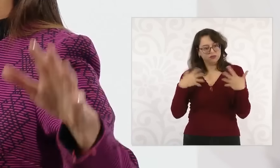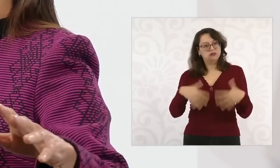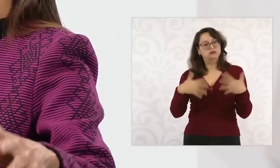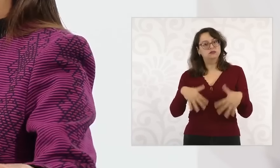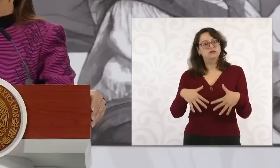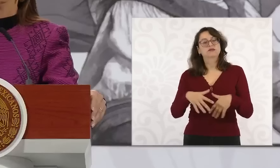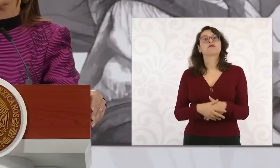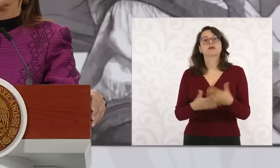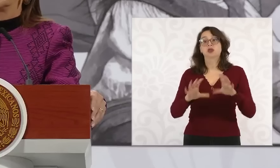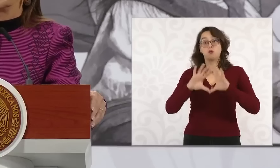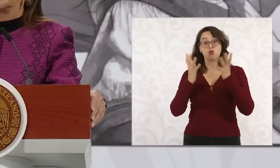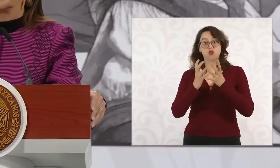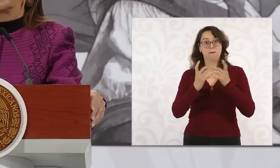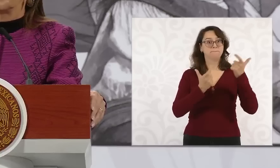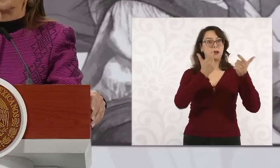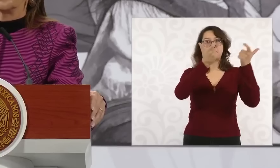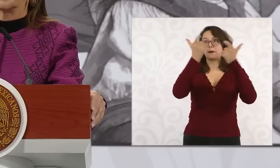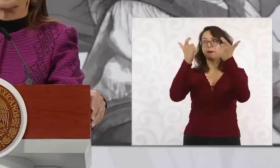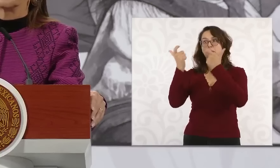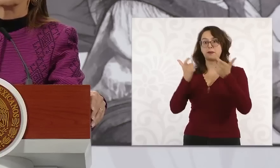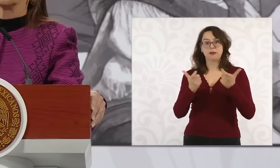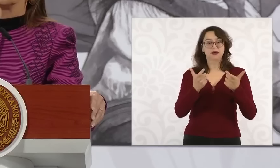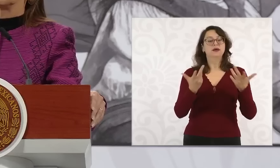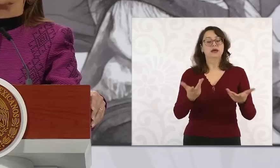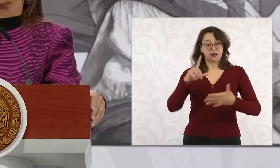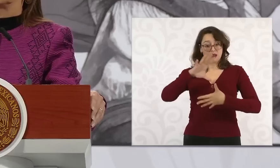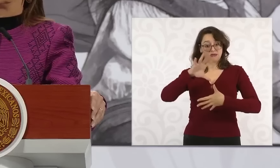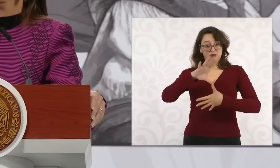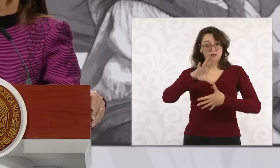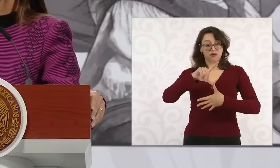mejor se comporta en América Latina.